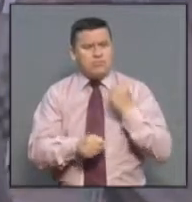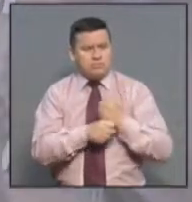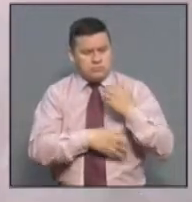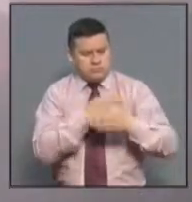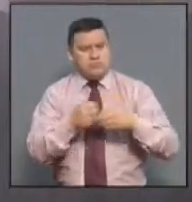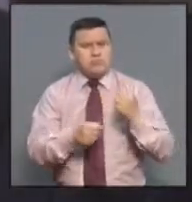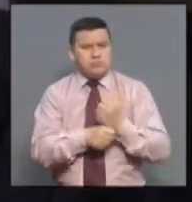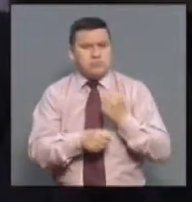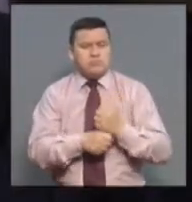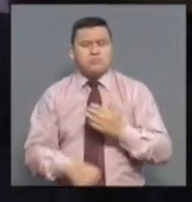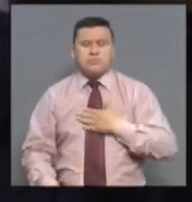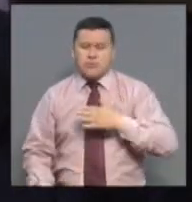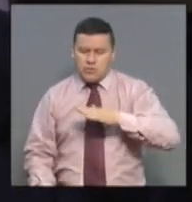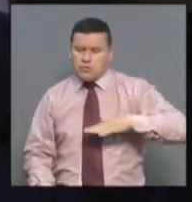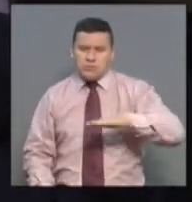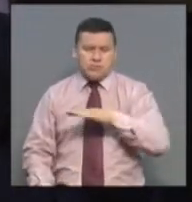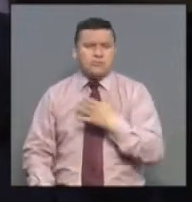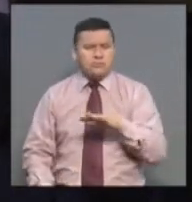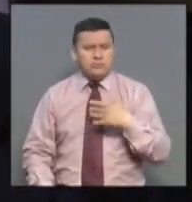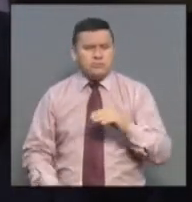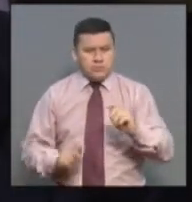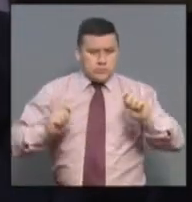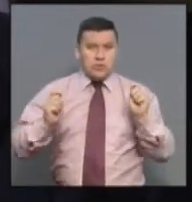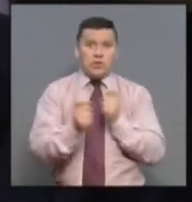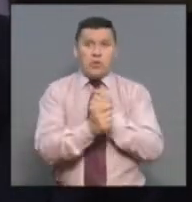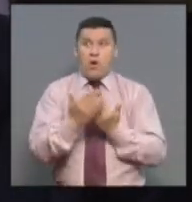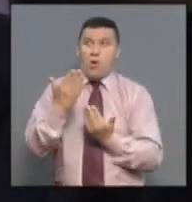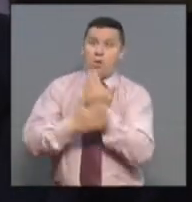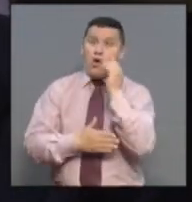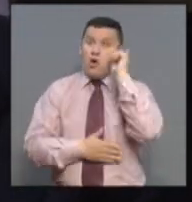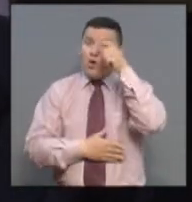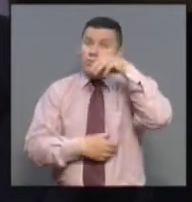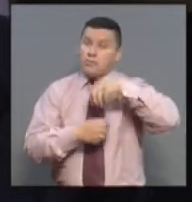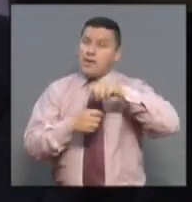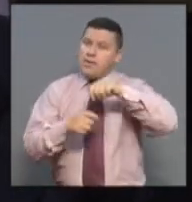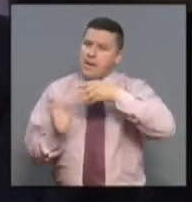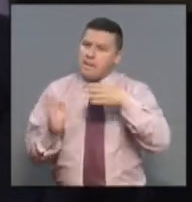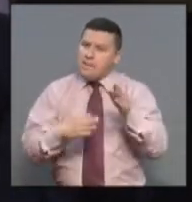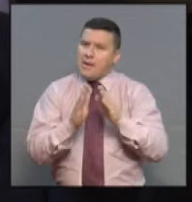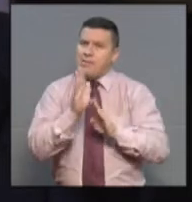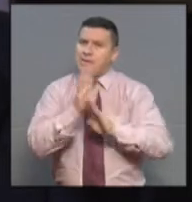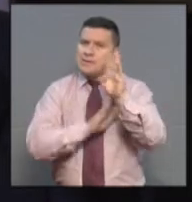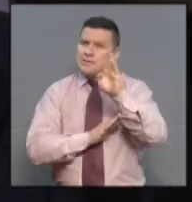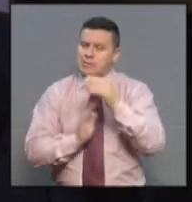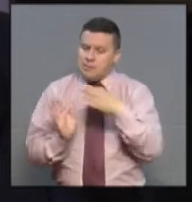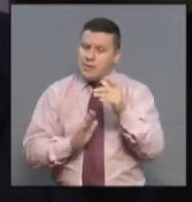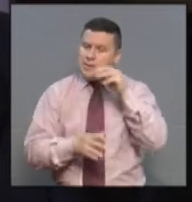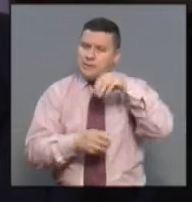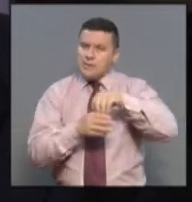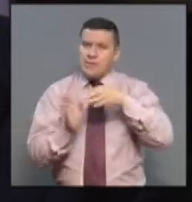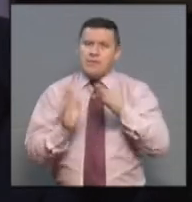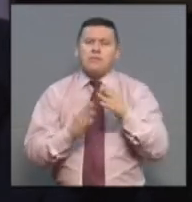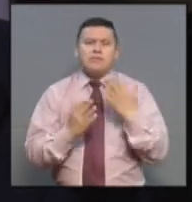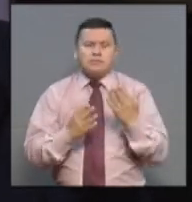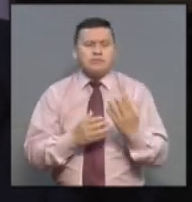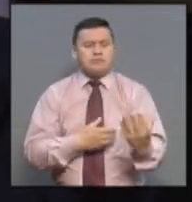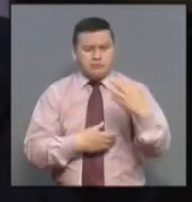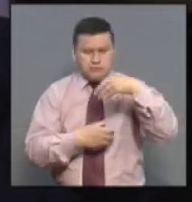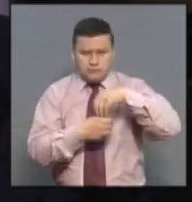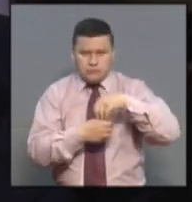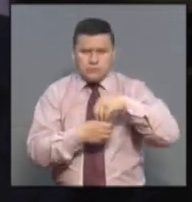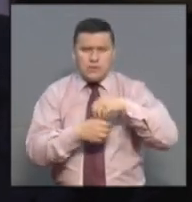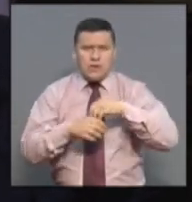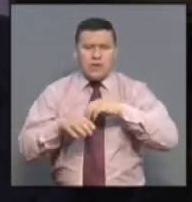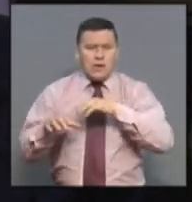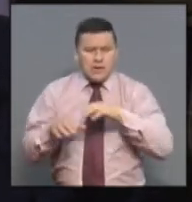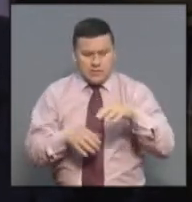venido haciendo. Nos estamos afrontando un cambio de gobierno que tiene que hacer un plan de desarrollo, y en ese plan de desarrollo tienen que incorporar una línea de